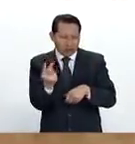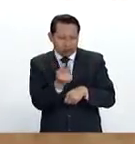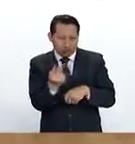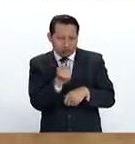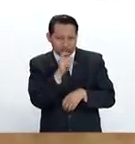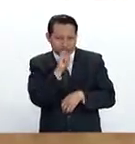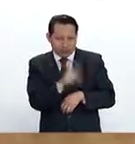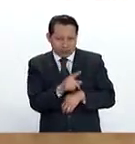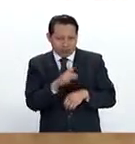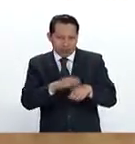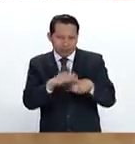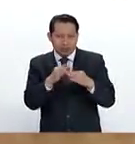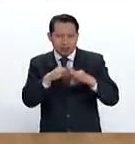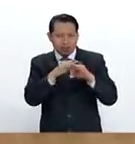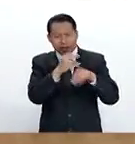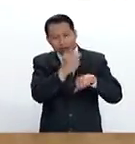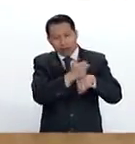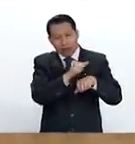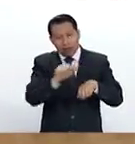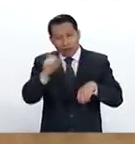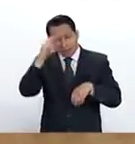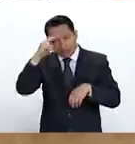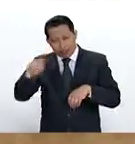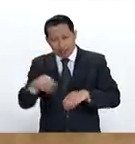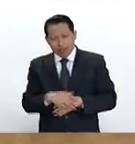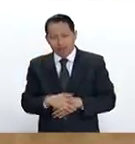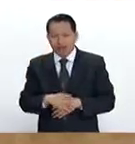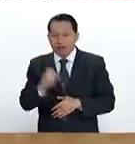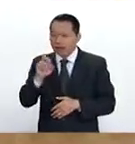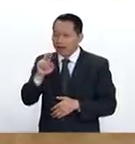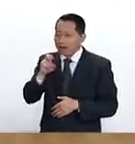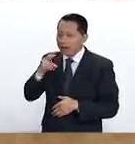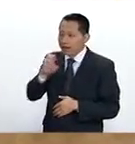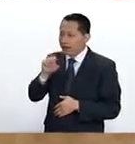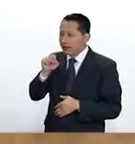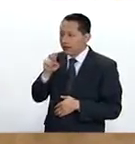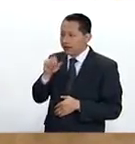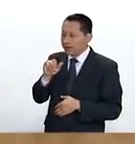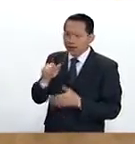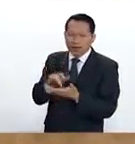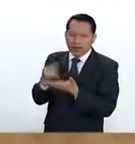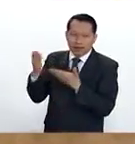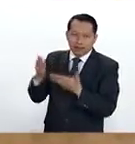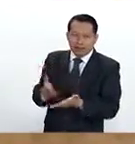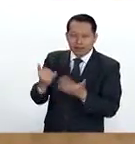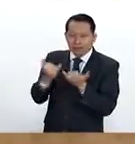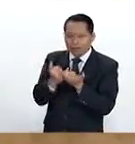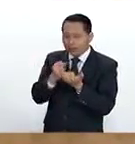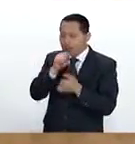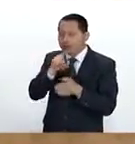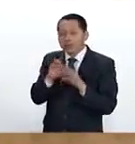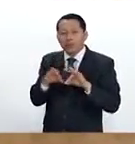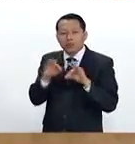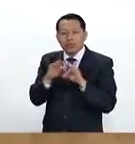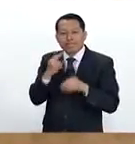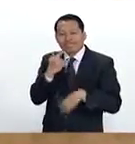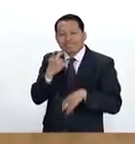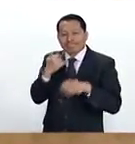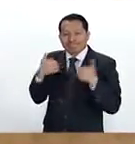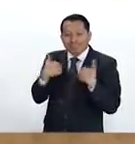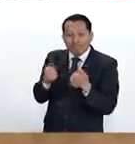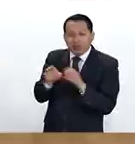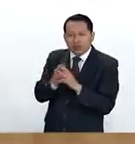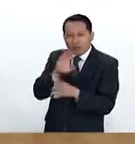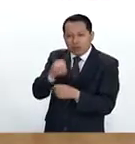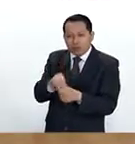Principalmente de estadounidenses hacia mexicanos. Enrique Sevilla, como siempre, muchas gracias por estar aquí y pues tratar de entender todo lo que se está viviendo con